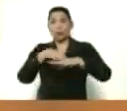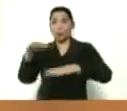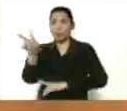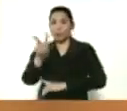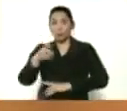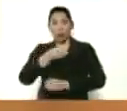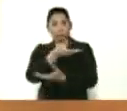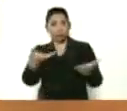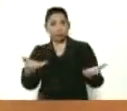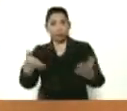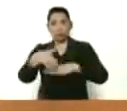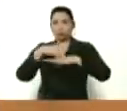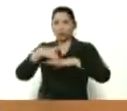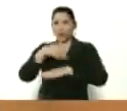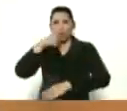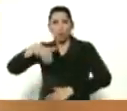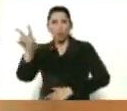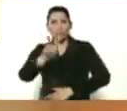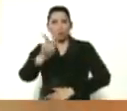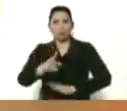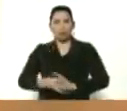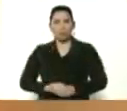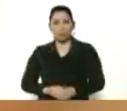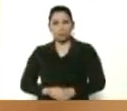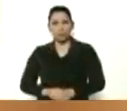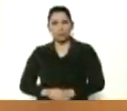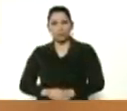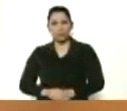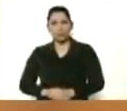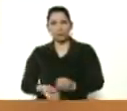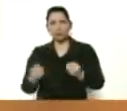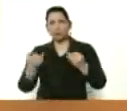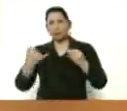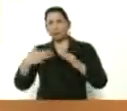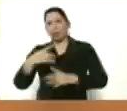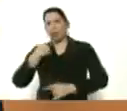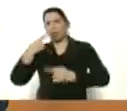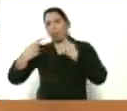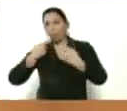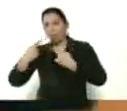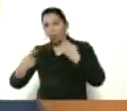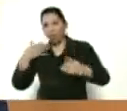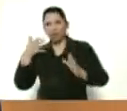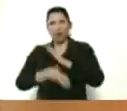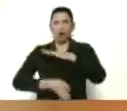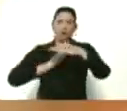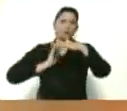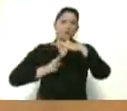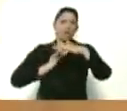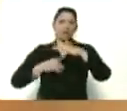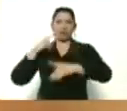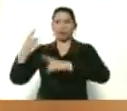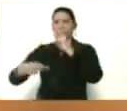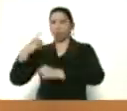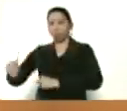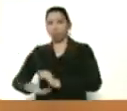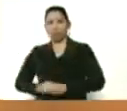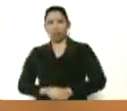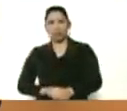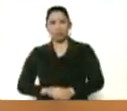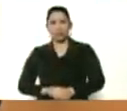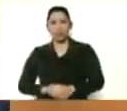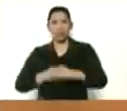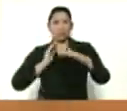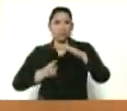Venezuela, disculparse con el pueblo de Venezuela. Tanto que dijeron de la migración y la